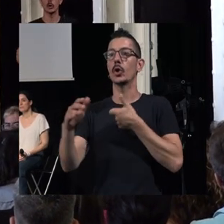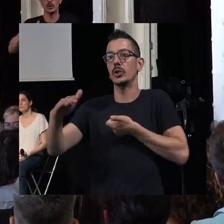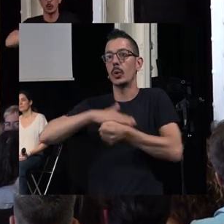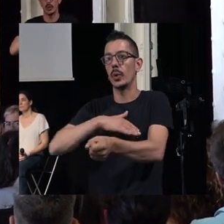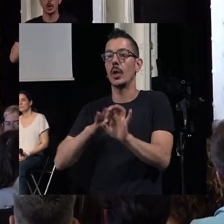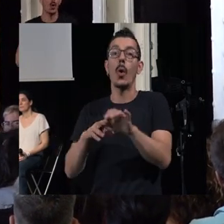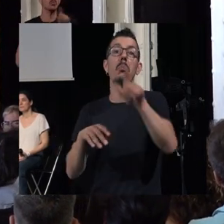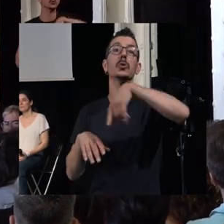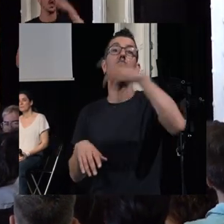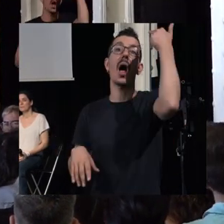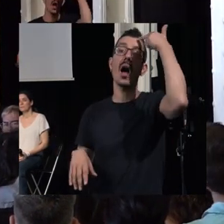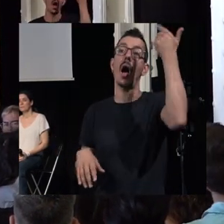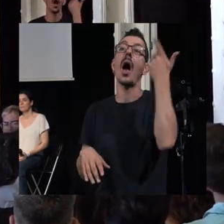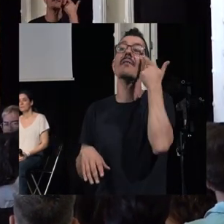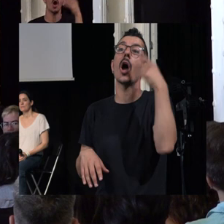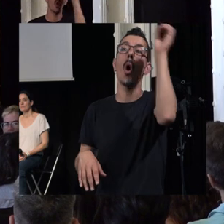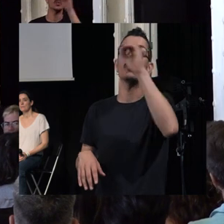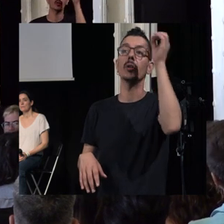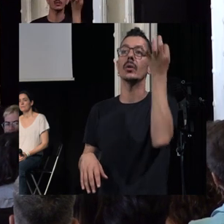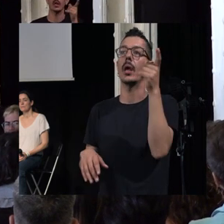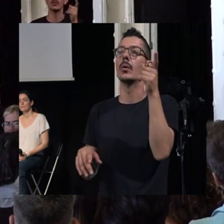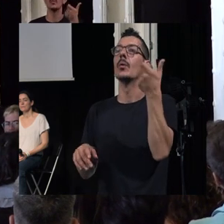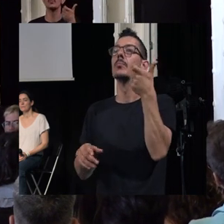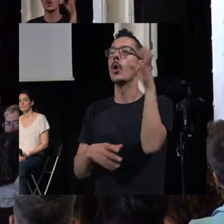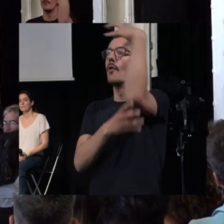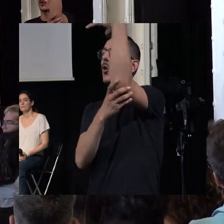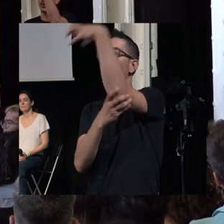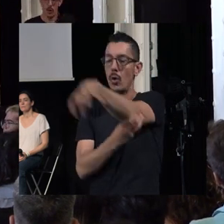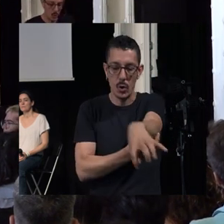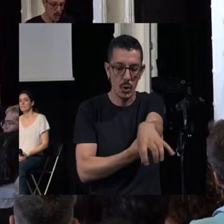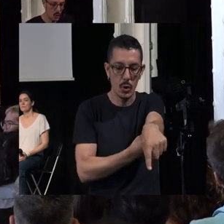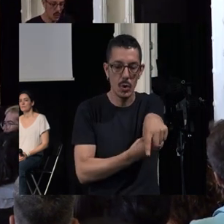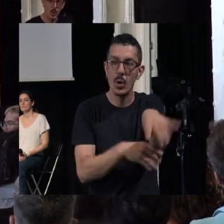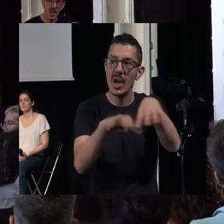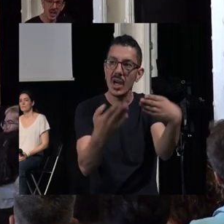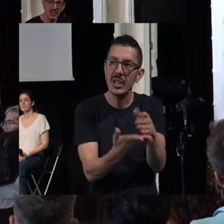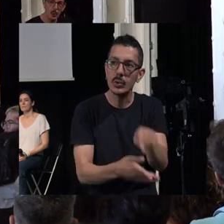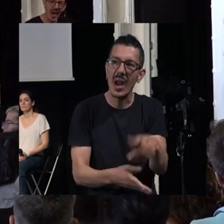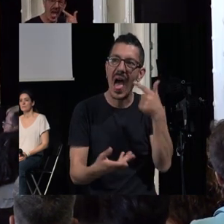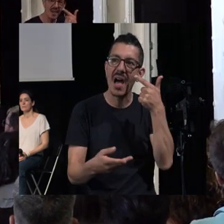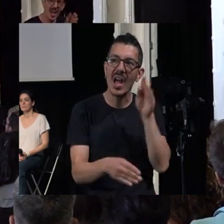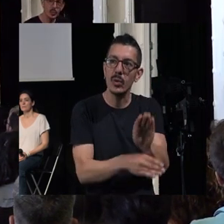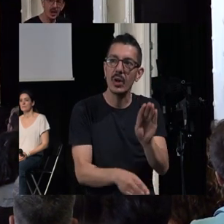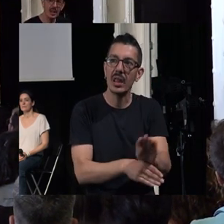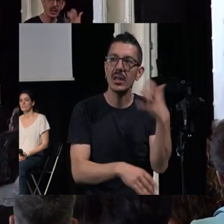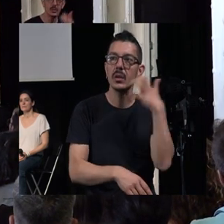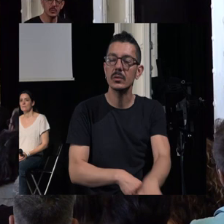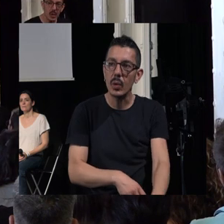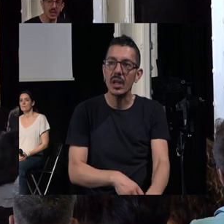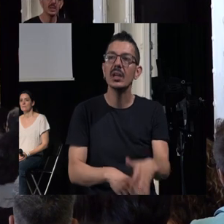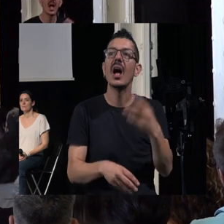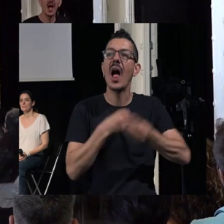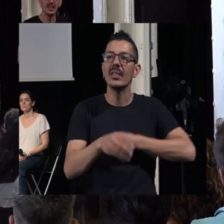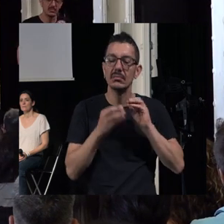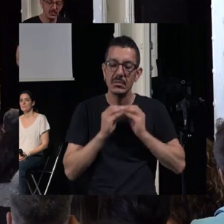introducir o que pudierais dar vuestra opinión bajando la mirada a las escuelas, ¿no? Y a cómo hacer una educación queer, que yo creo que solucionaría